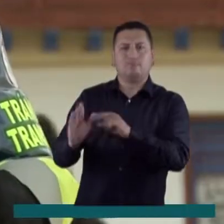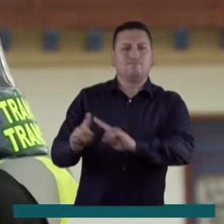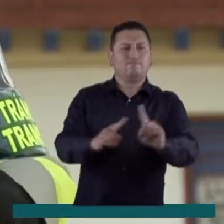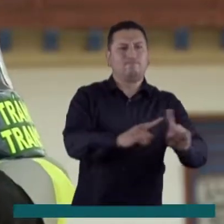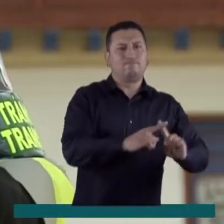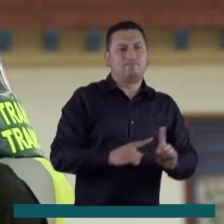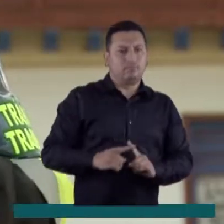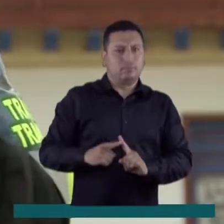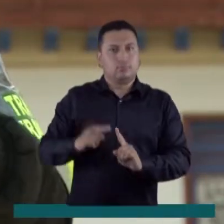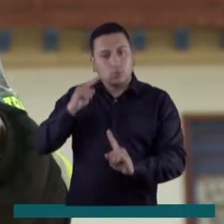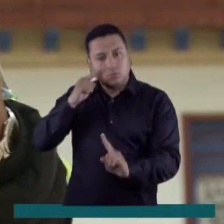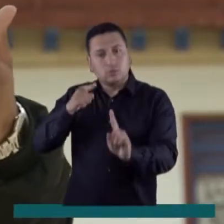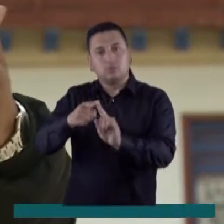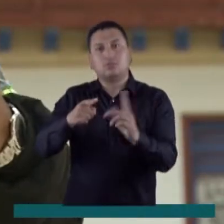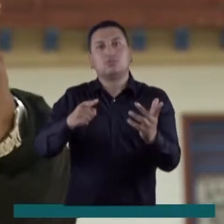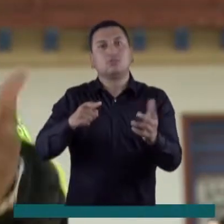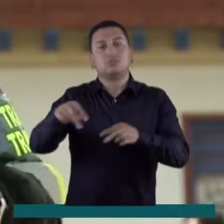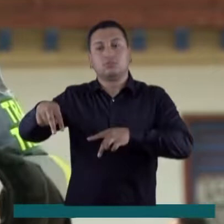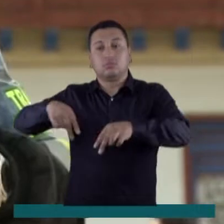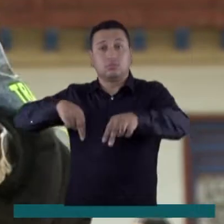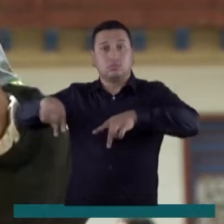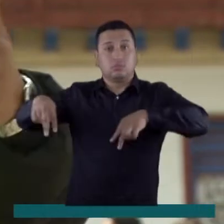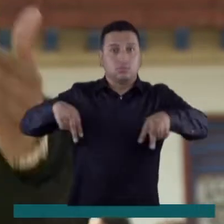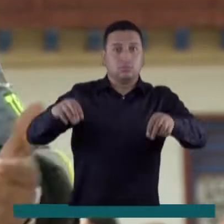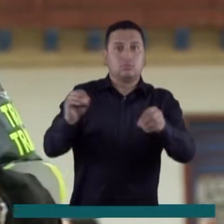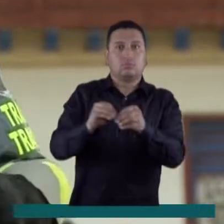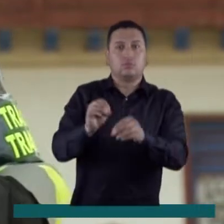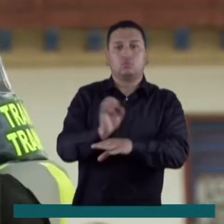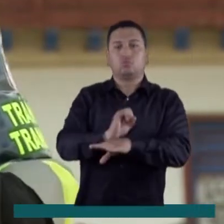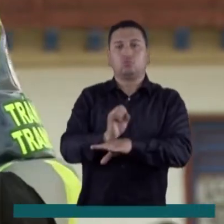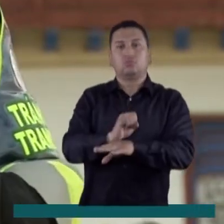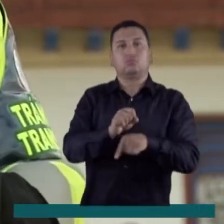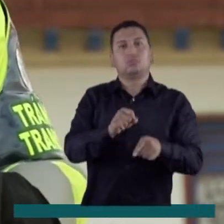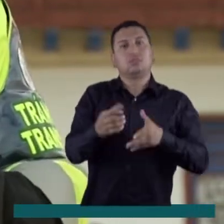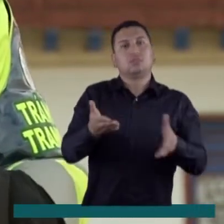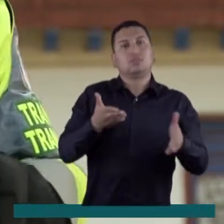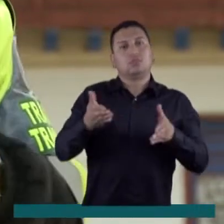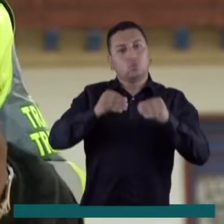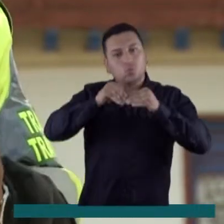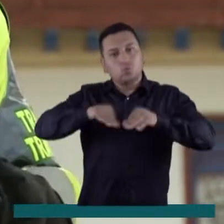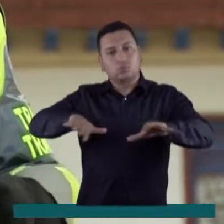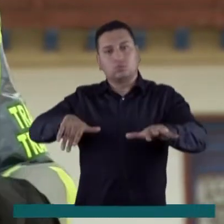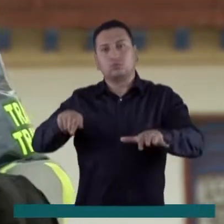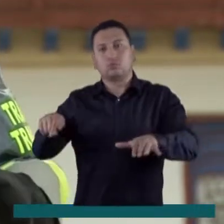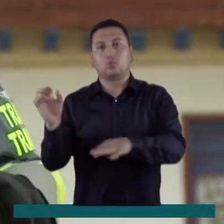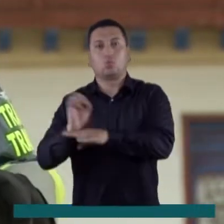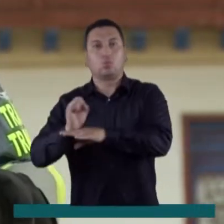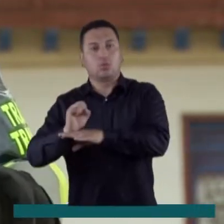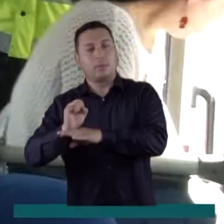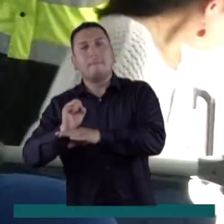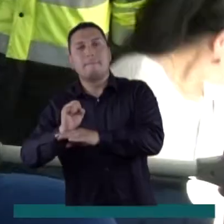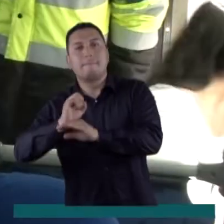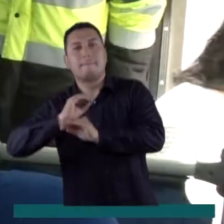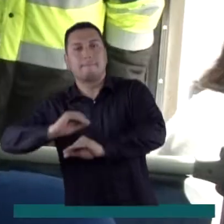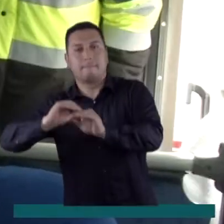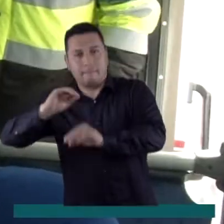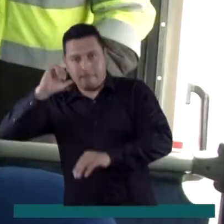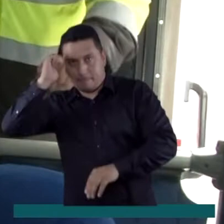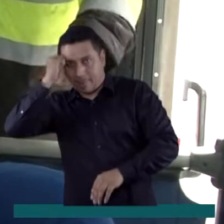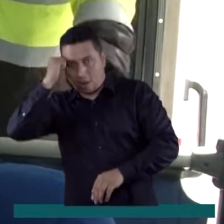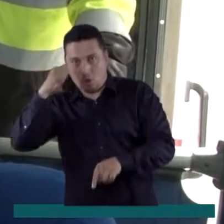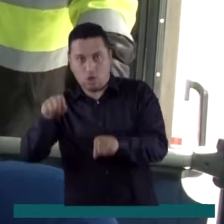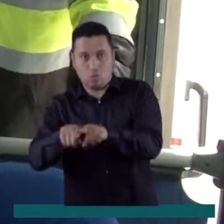programas dirigidos inclusive no solo a los peatones, sino a los conductores de servicio público, que se llama Conductor Pedagógico, el cual